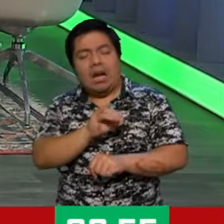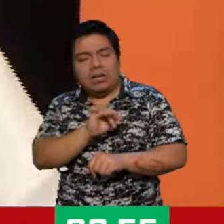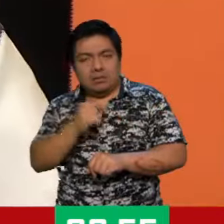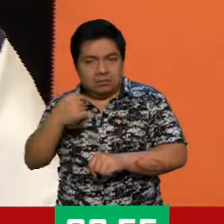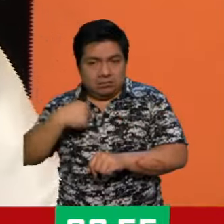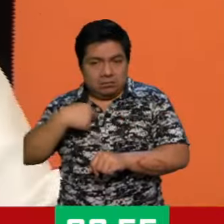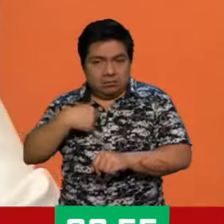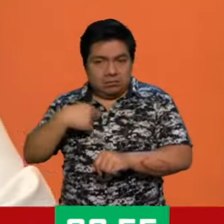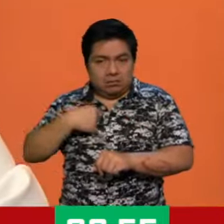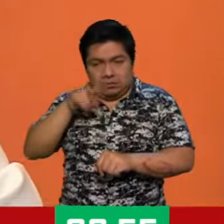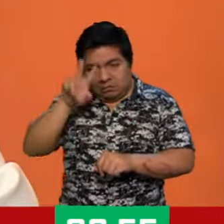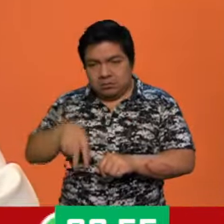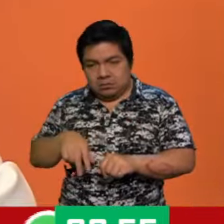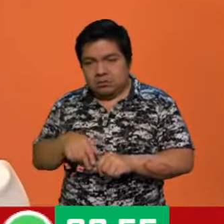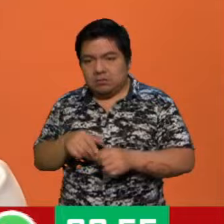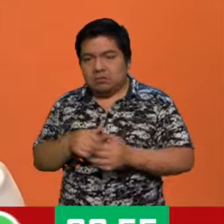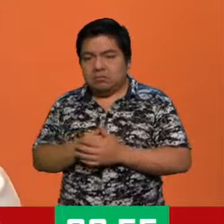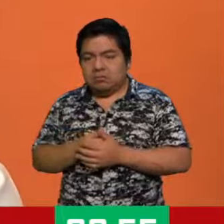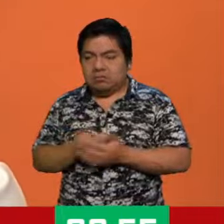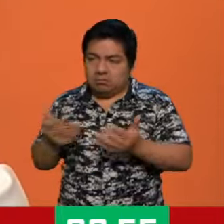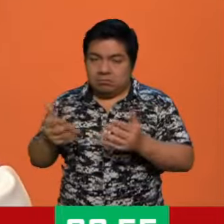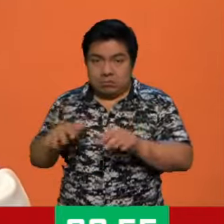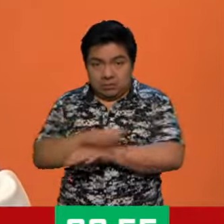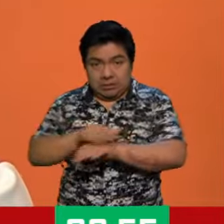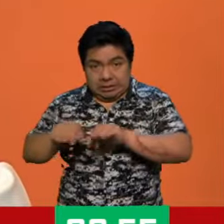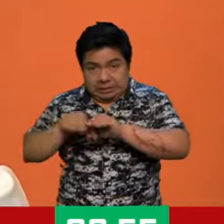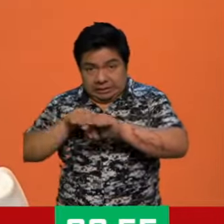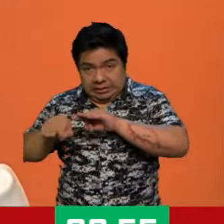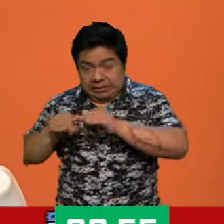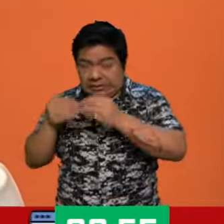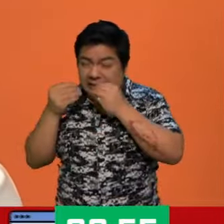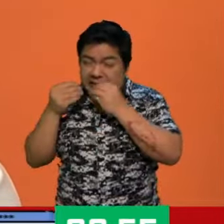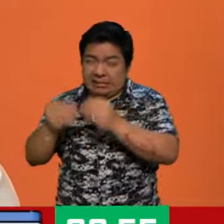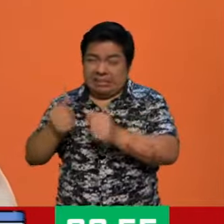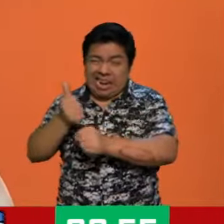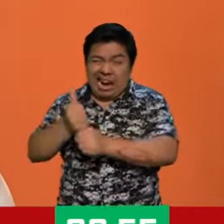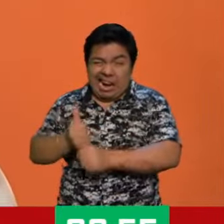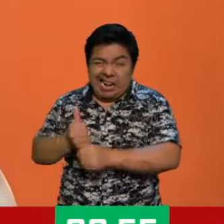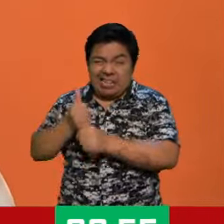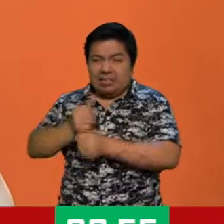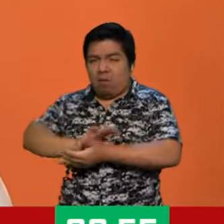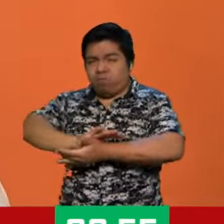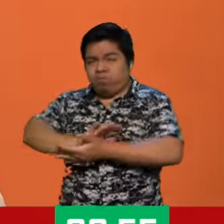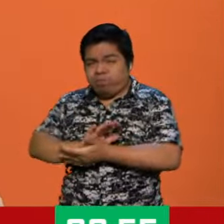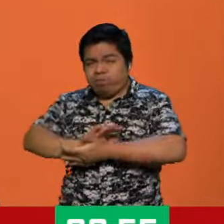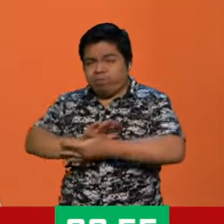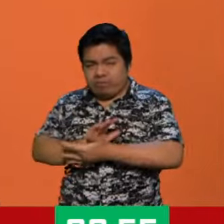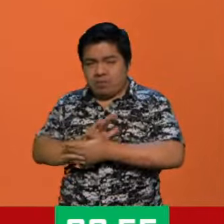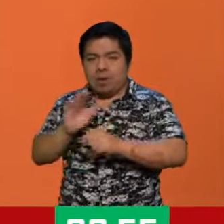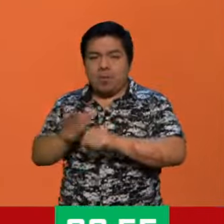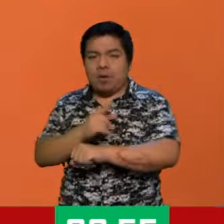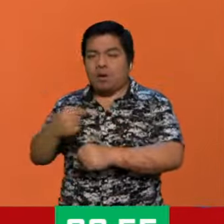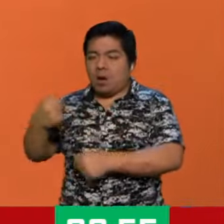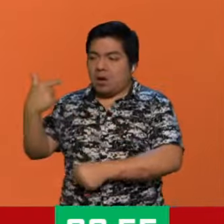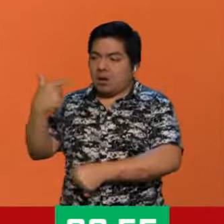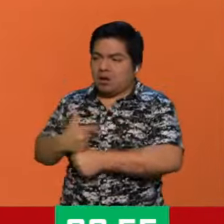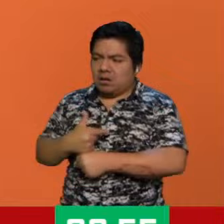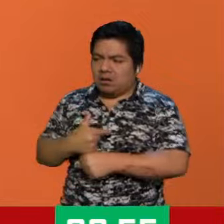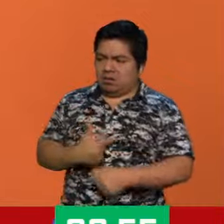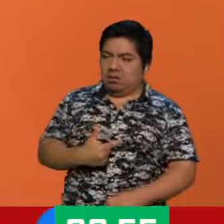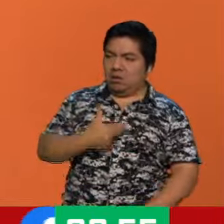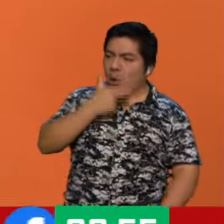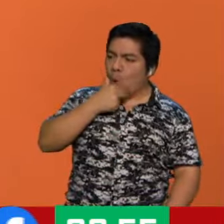la verdad en el aspecto laboral sí he sufrido bastante discriminación, porque cuando se llegan a enterar que uno es chico trans, lo